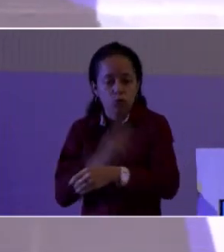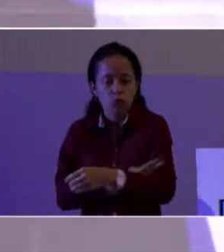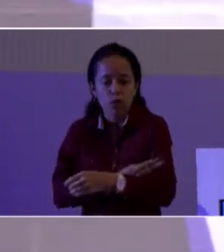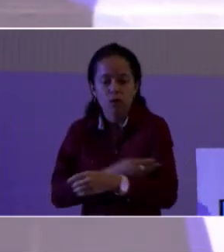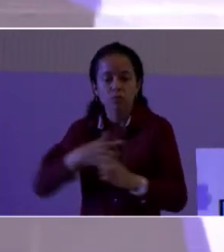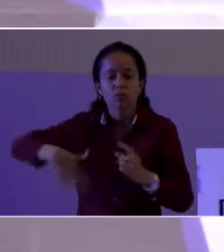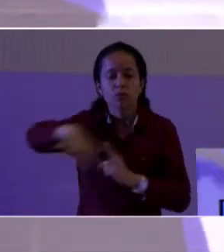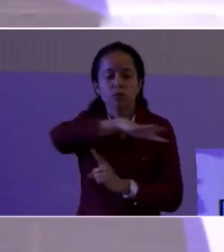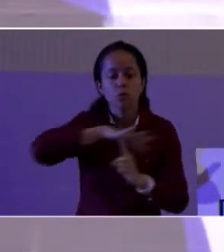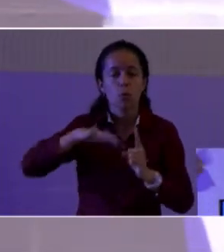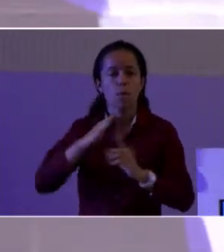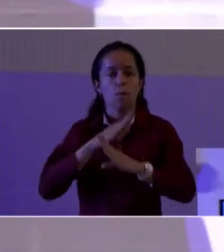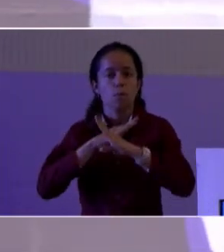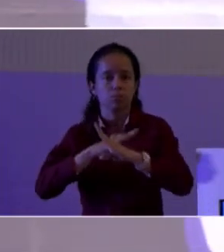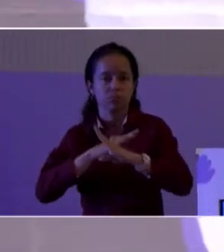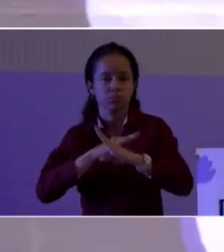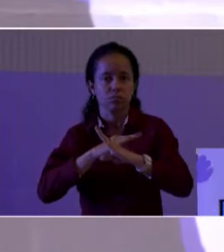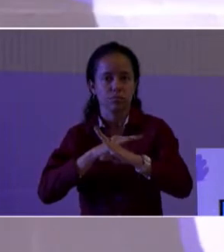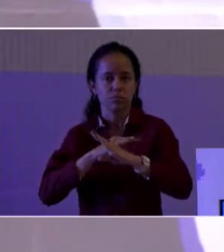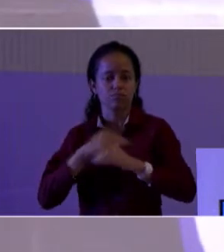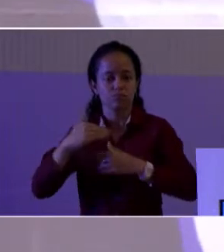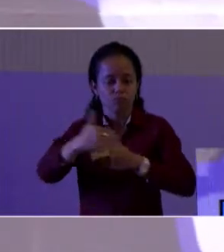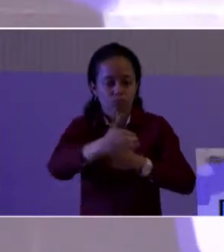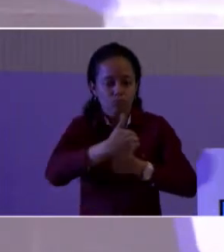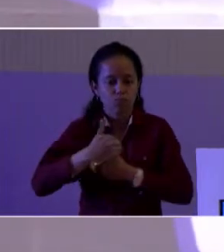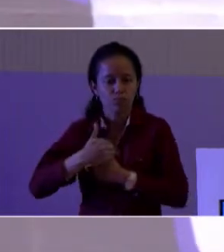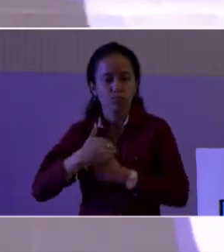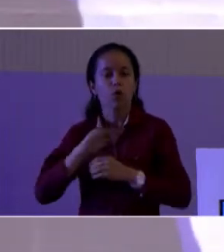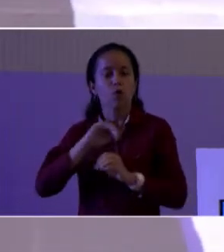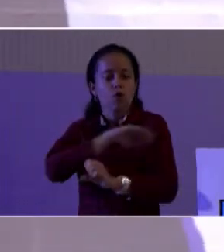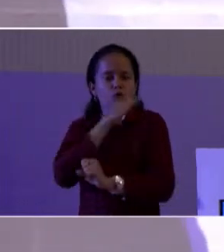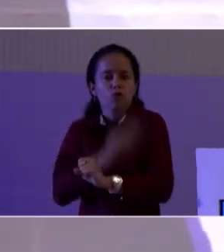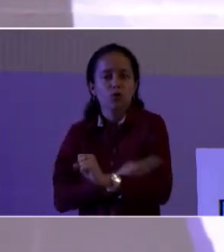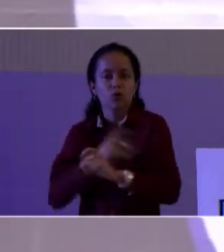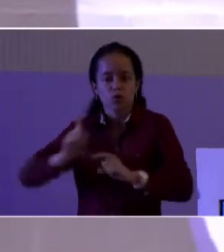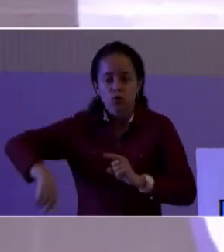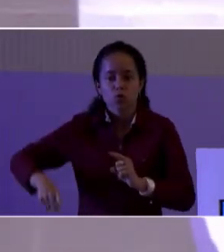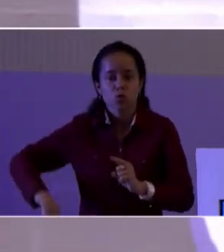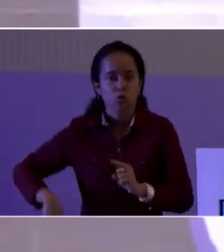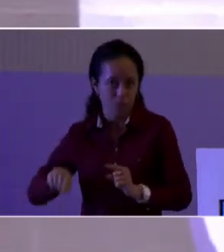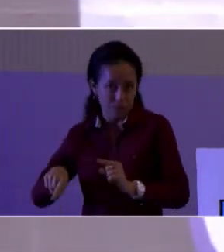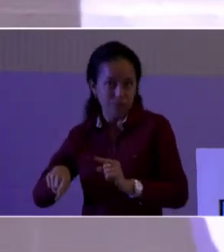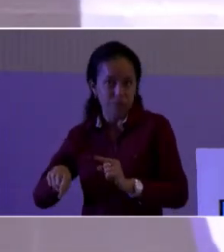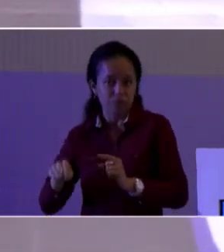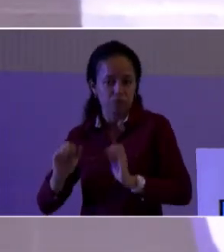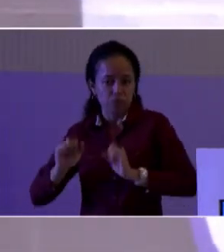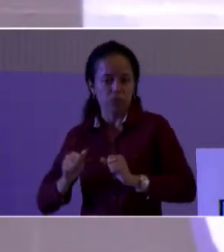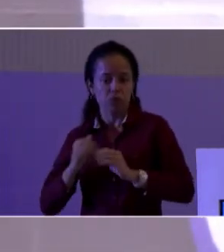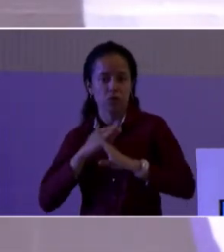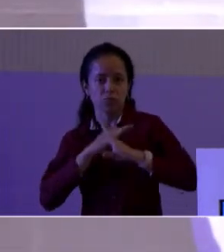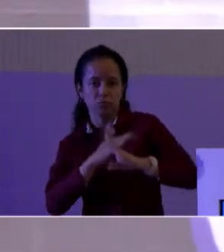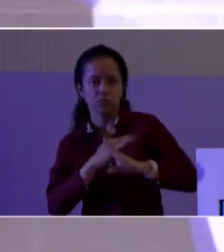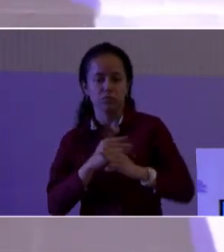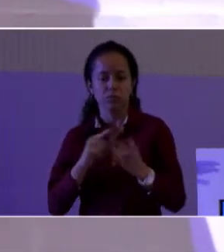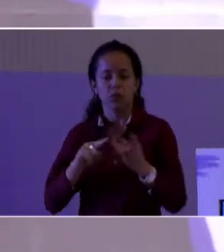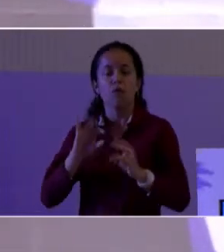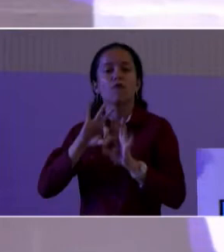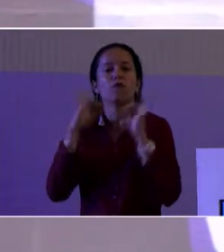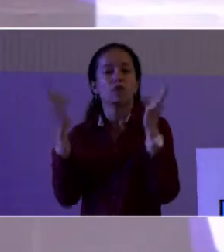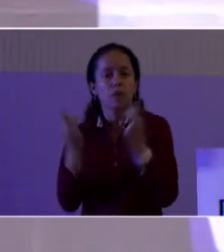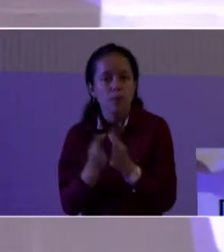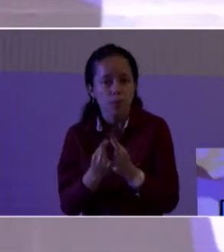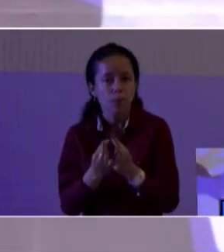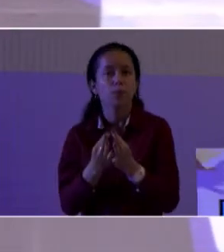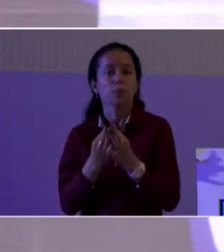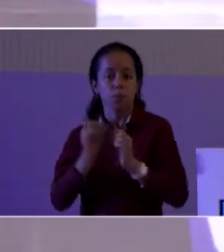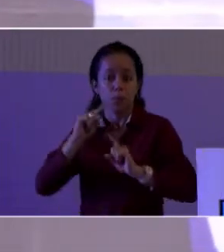entornos protectores, fortalecer la escuela como un entorno protector, fortalecer la familia, que es el